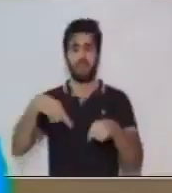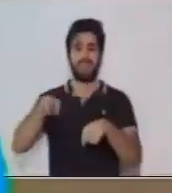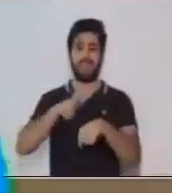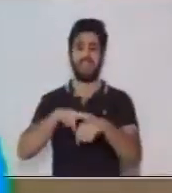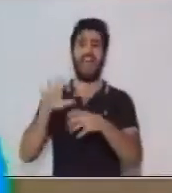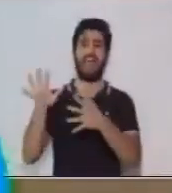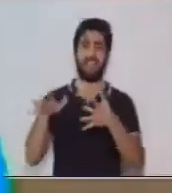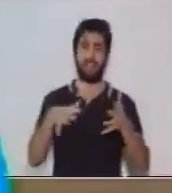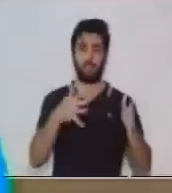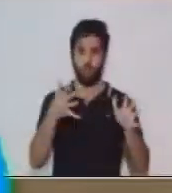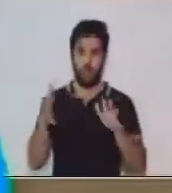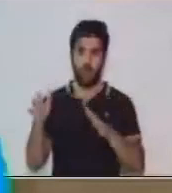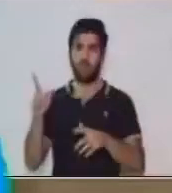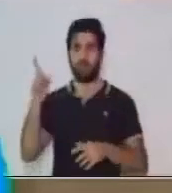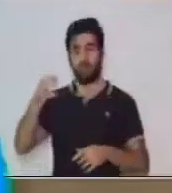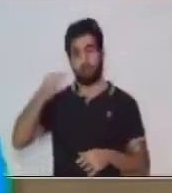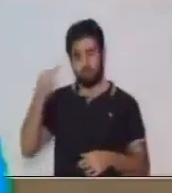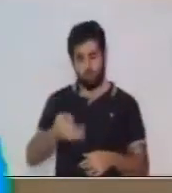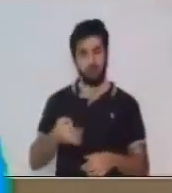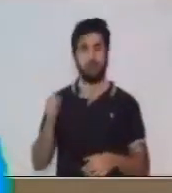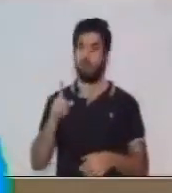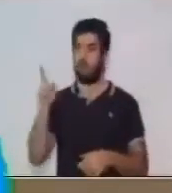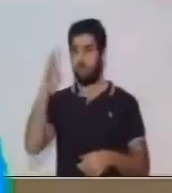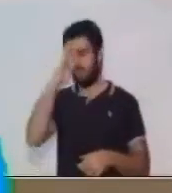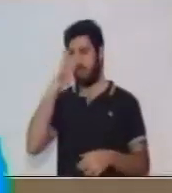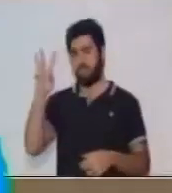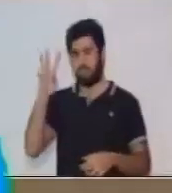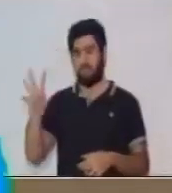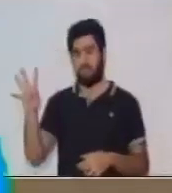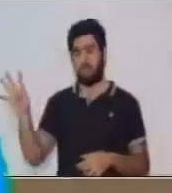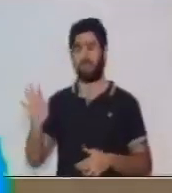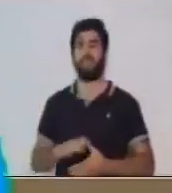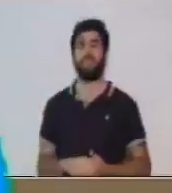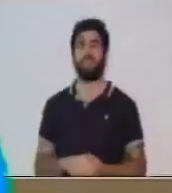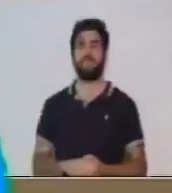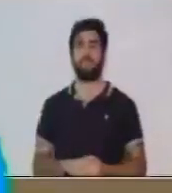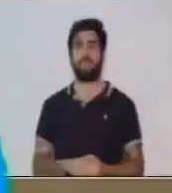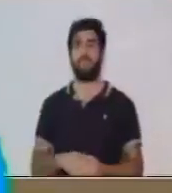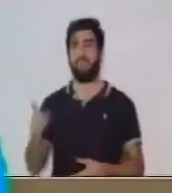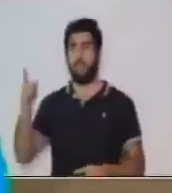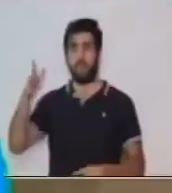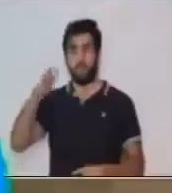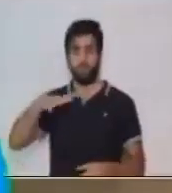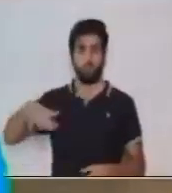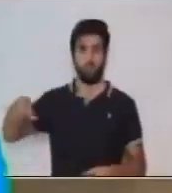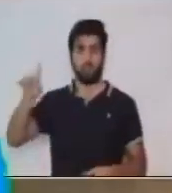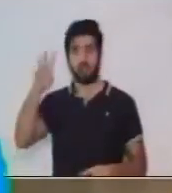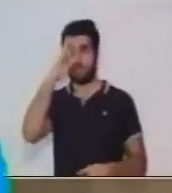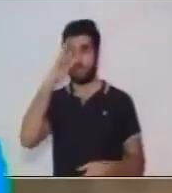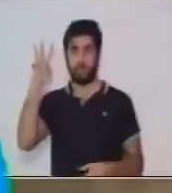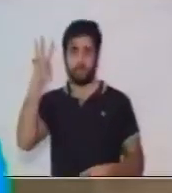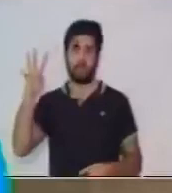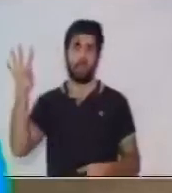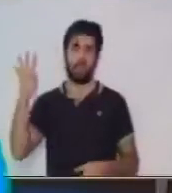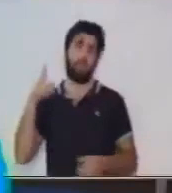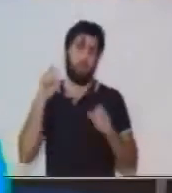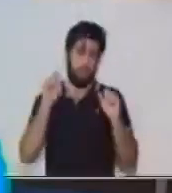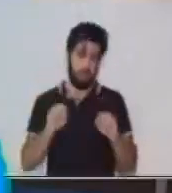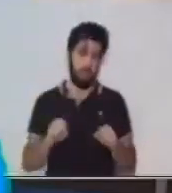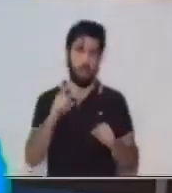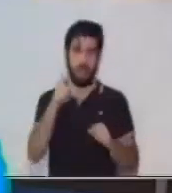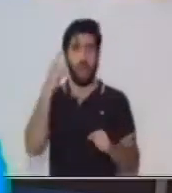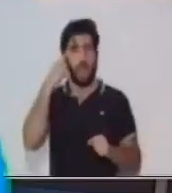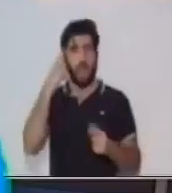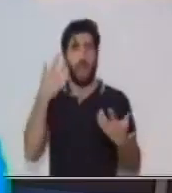son directamente de ficción. Entonces, para que lo tengas presente, ¿verdad? Que es ficción, pero que es algo que te trae también